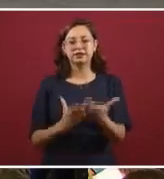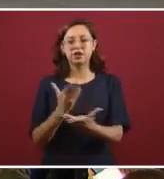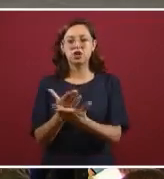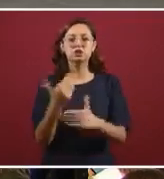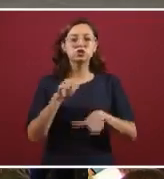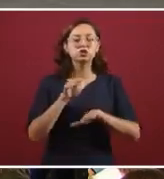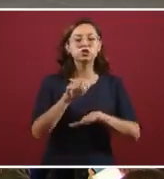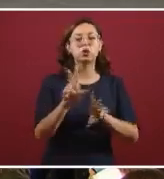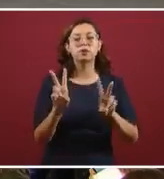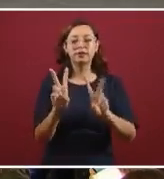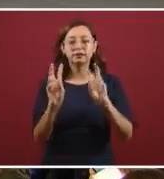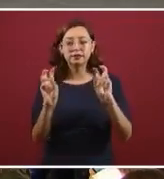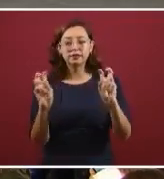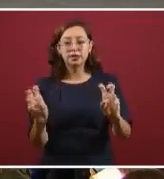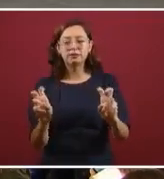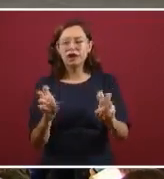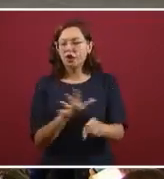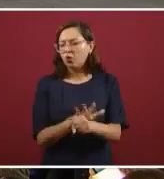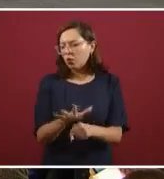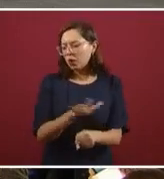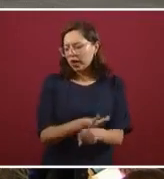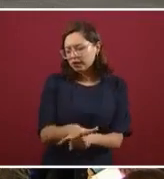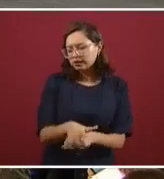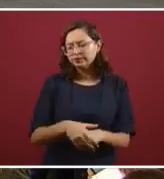liberación de